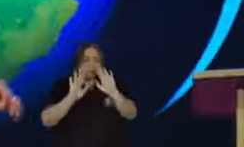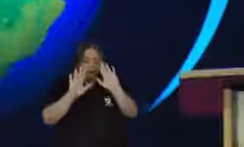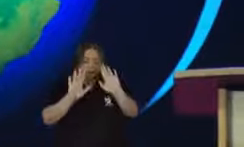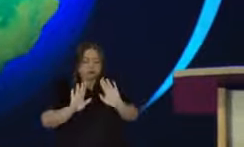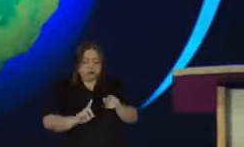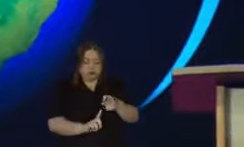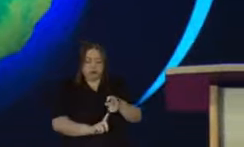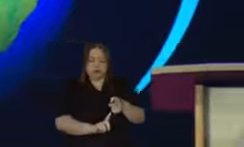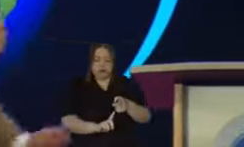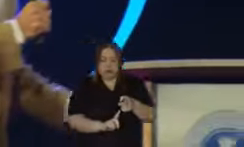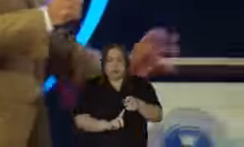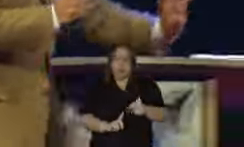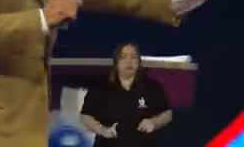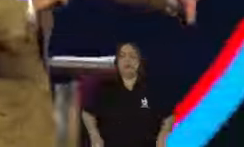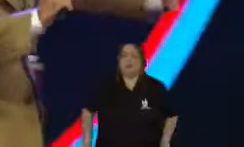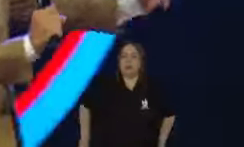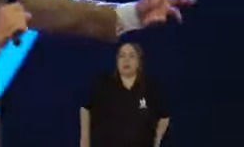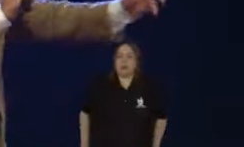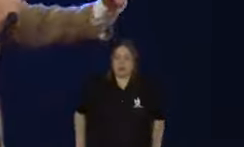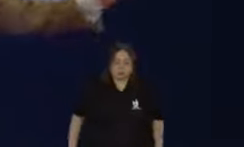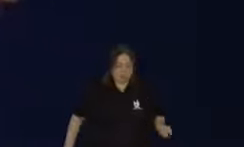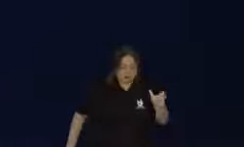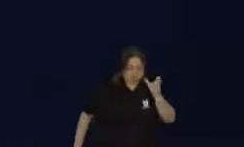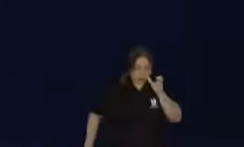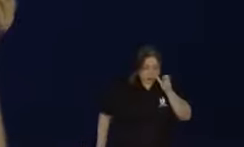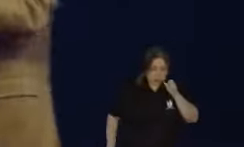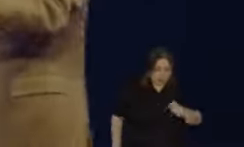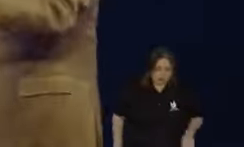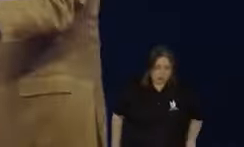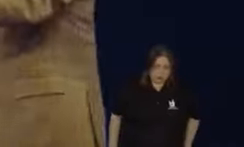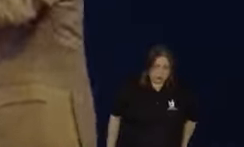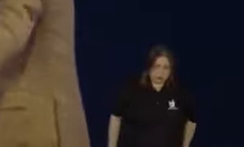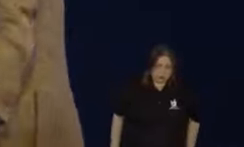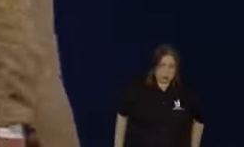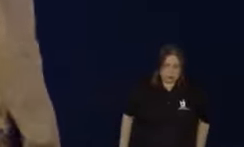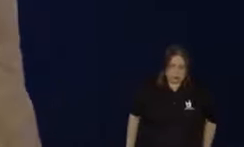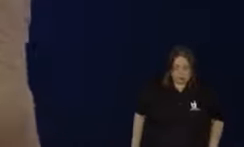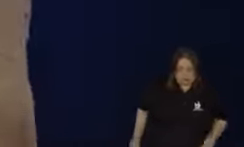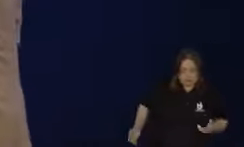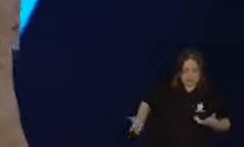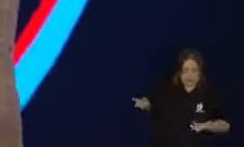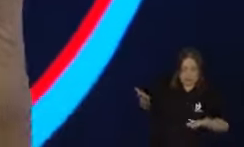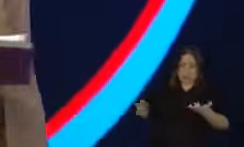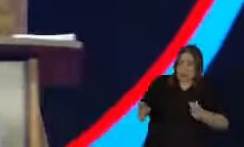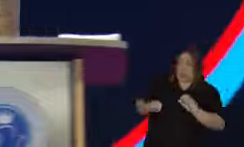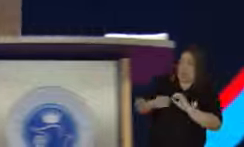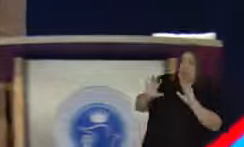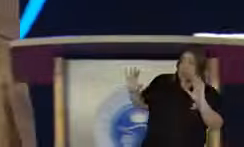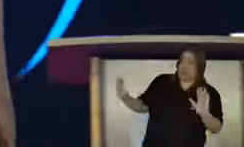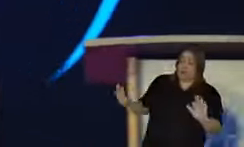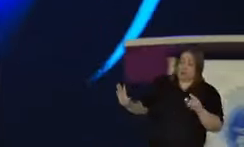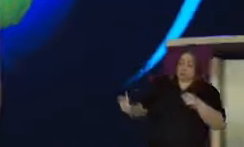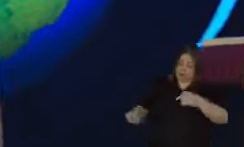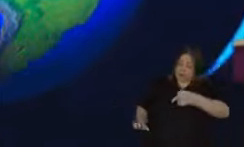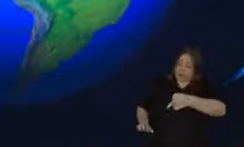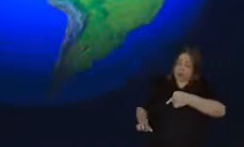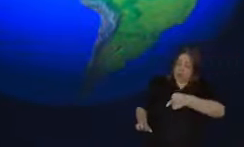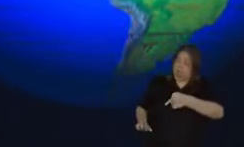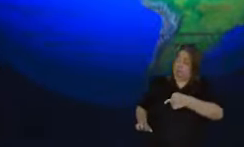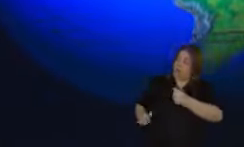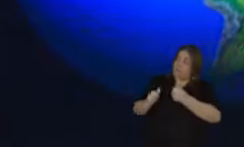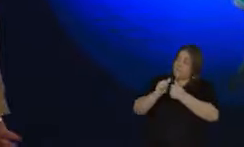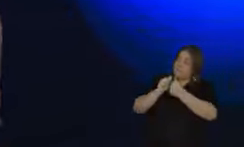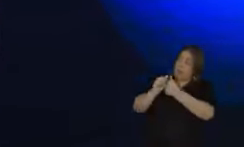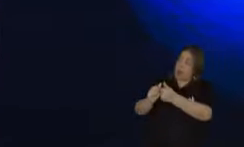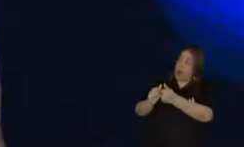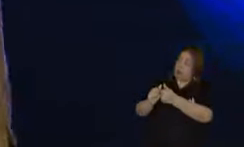Maravilloso. Y entonces el diablo, para tratar de ahí balancear la cosa, le dice, claro, ¿cómo no te va a seguir? ¿Cómo no te